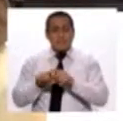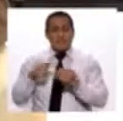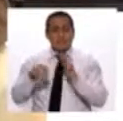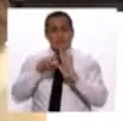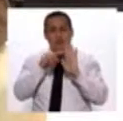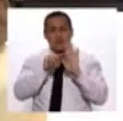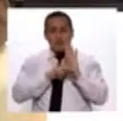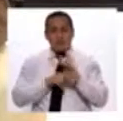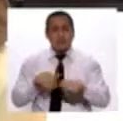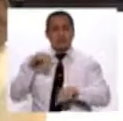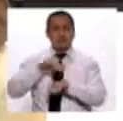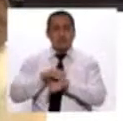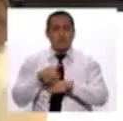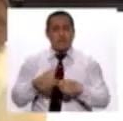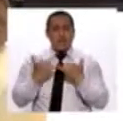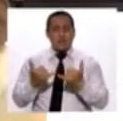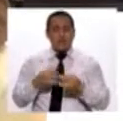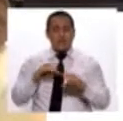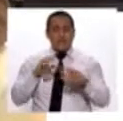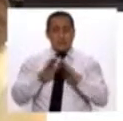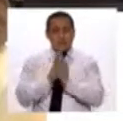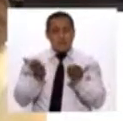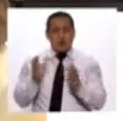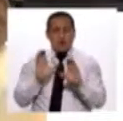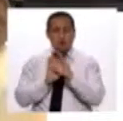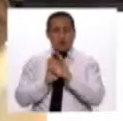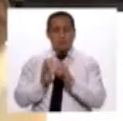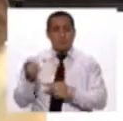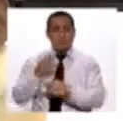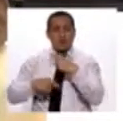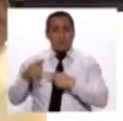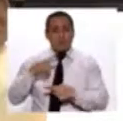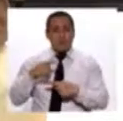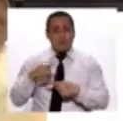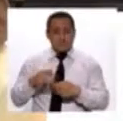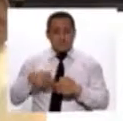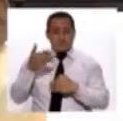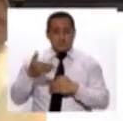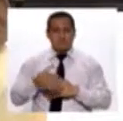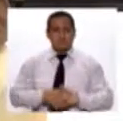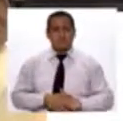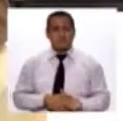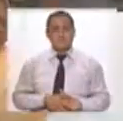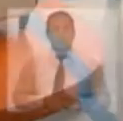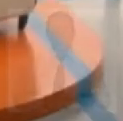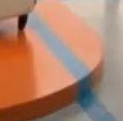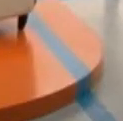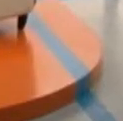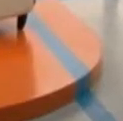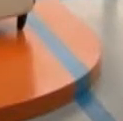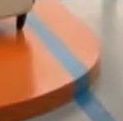de las normas respecto de la Constitución. Volvemos luego de la pausa.